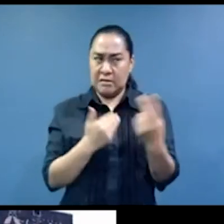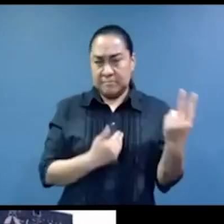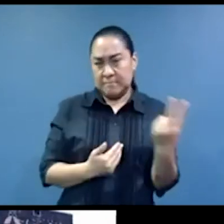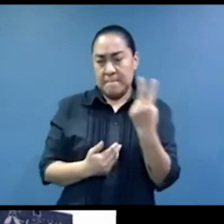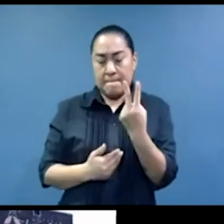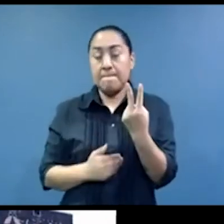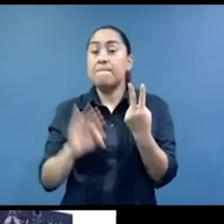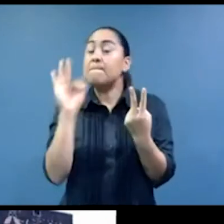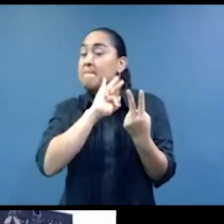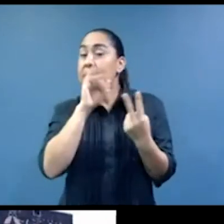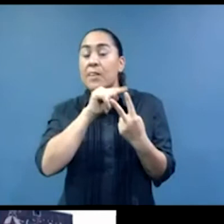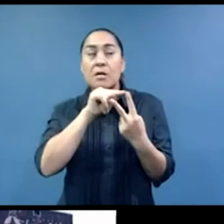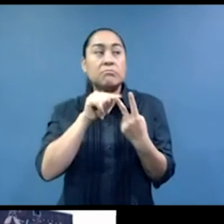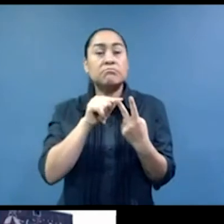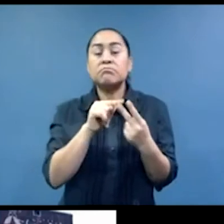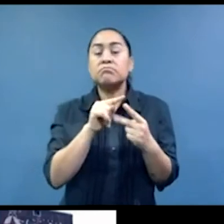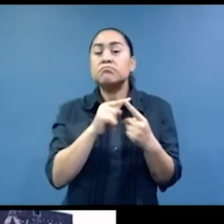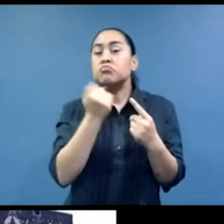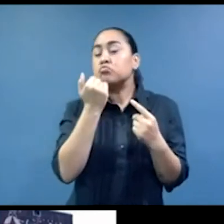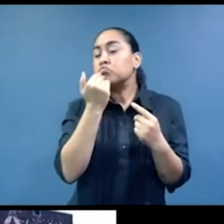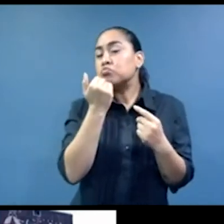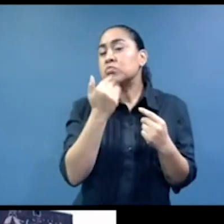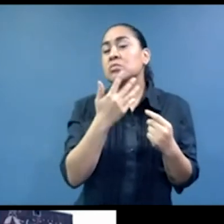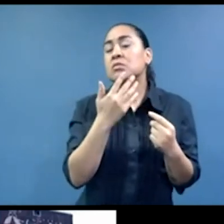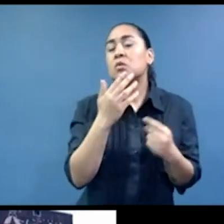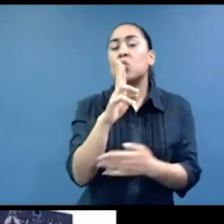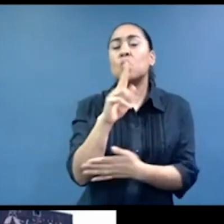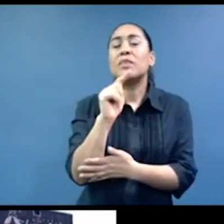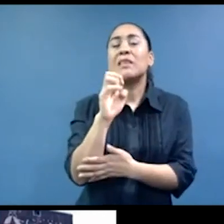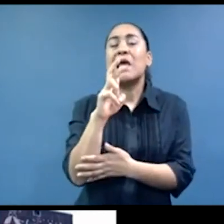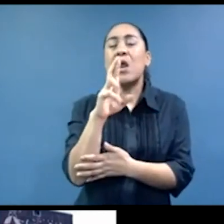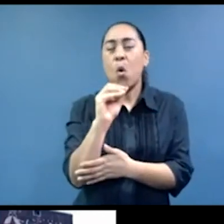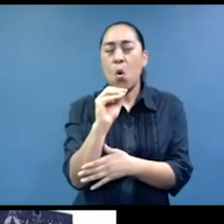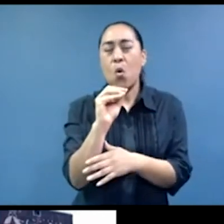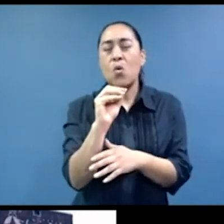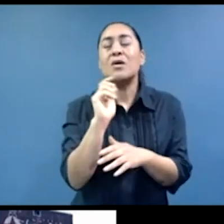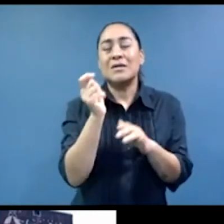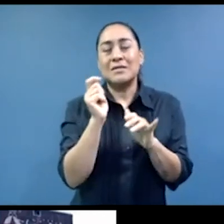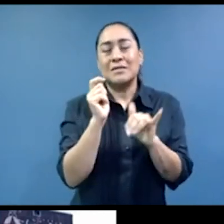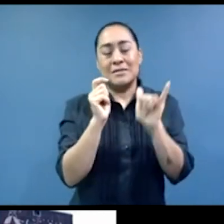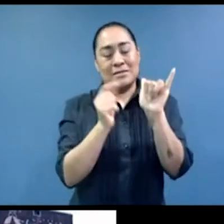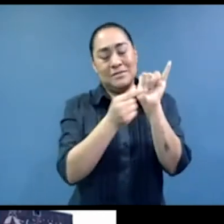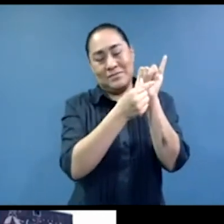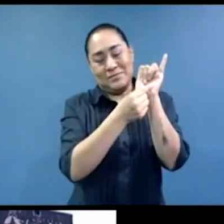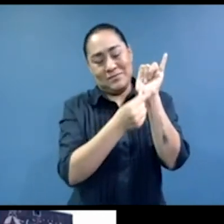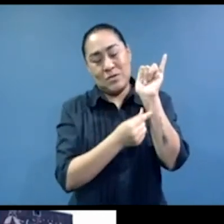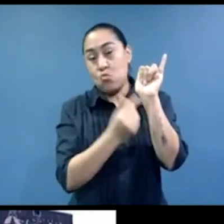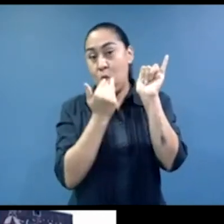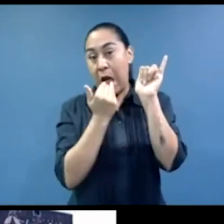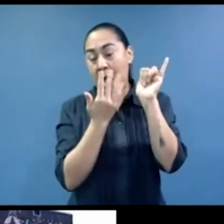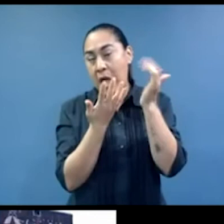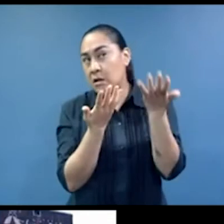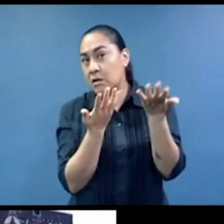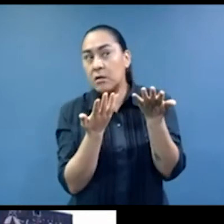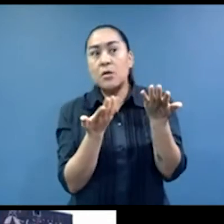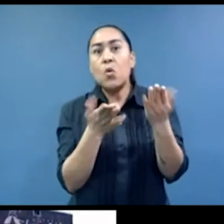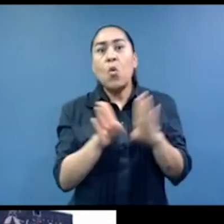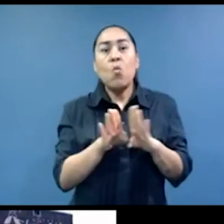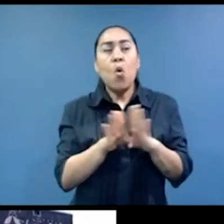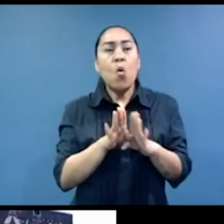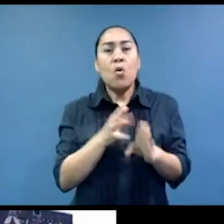no tiene útero por alguna razón, o no tiene un útero funcional, la única otra